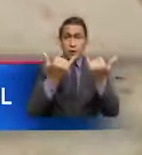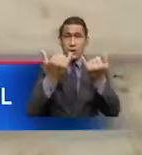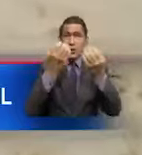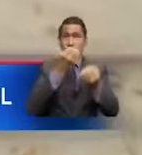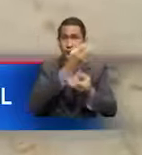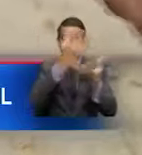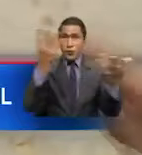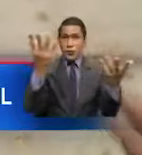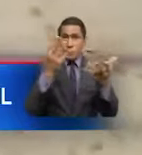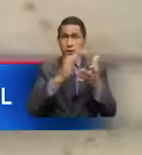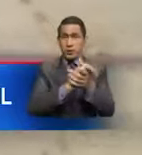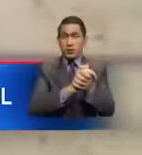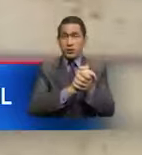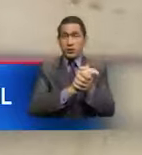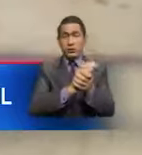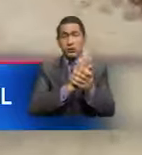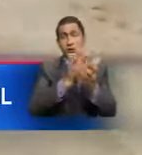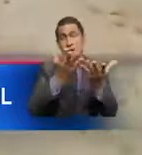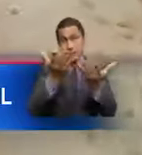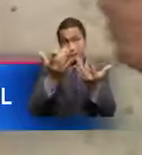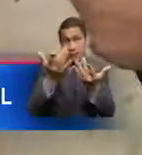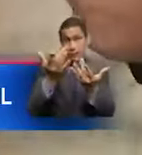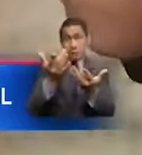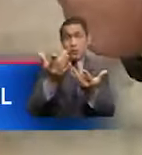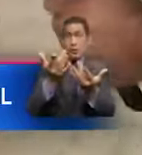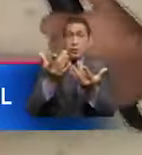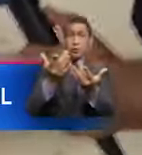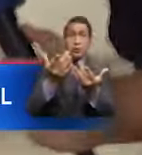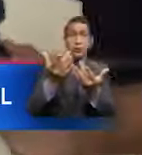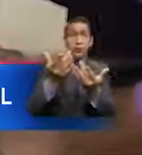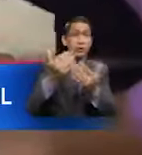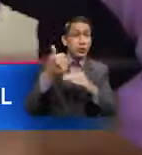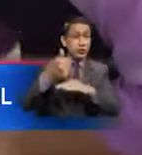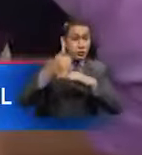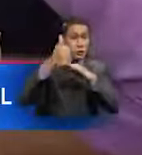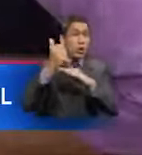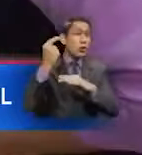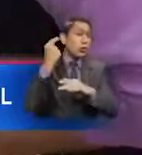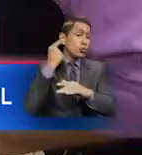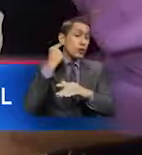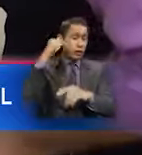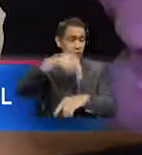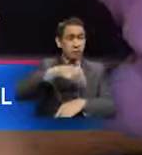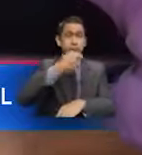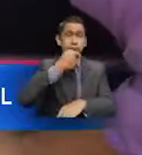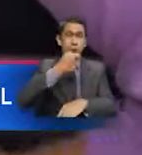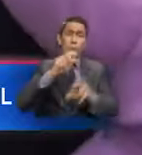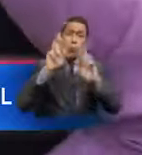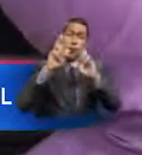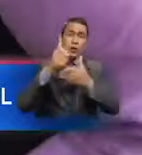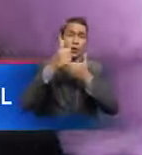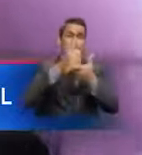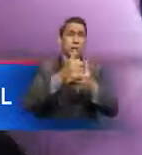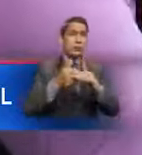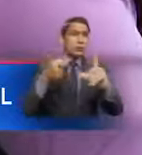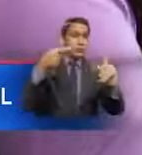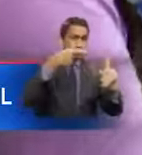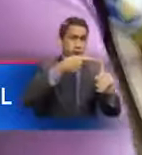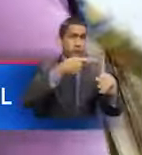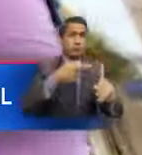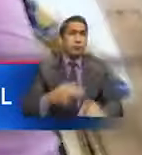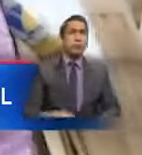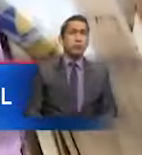generar una ayuda por parte de las autoridades. Hugo, le agradezco mucho. Amén. Y vamos a estar pendientes de lo que ocurra con su